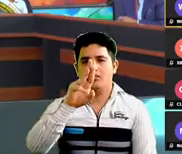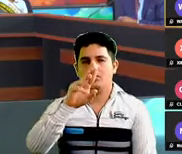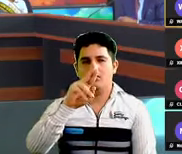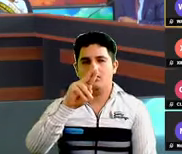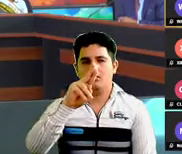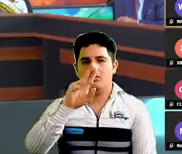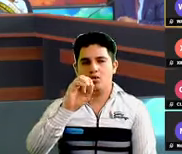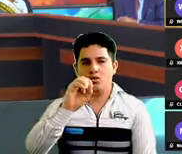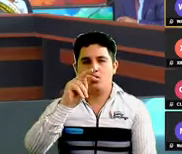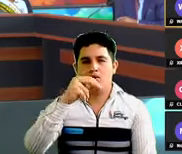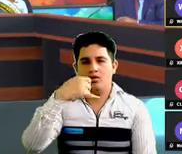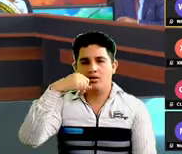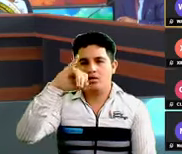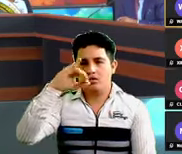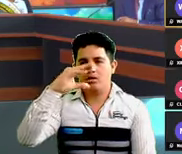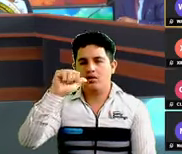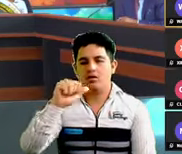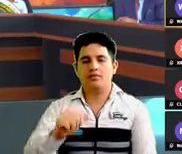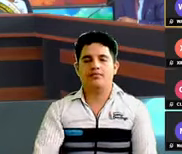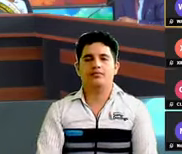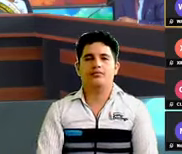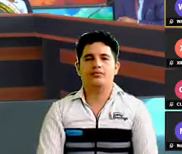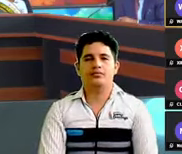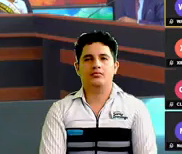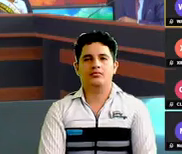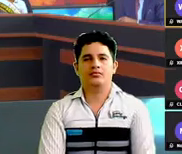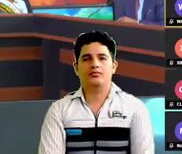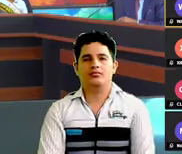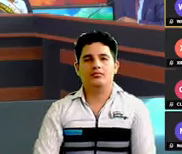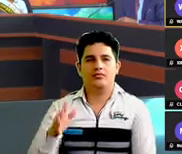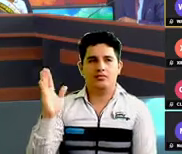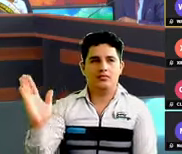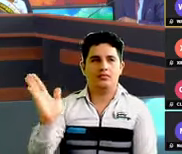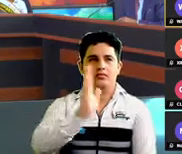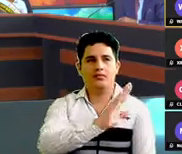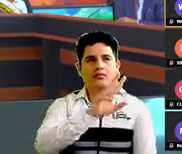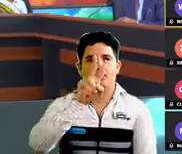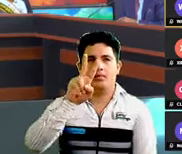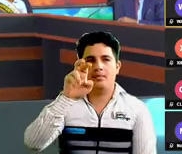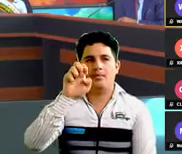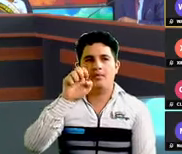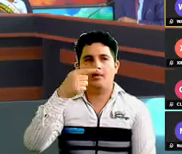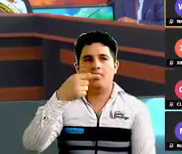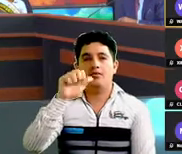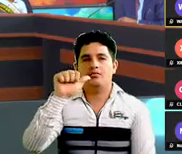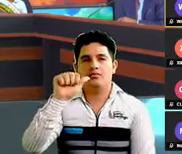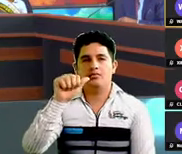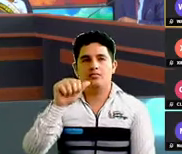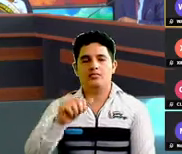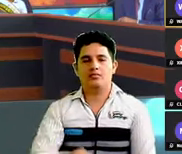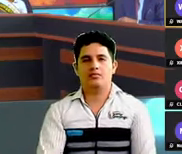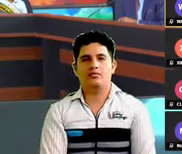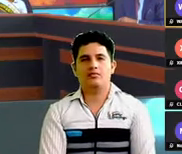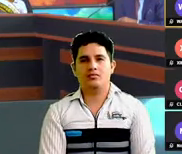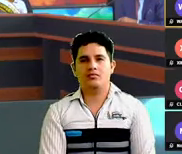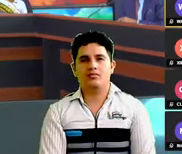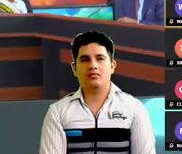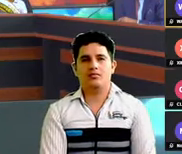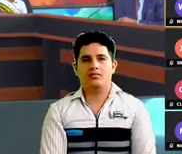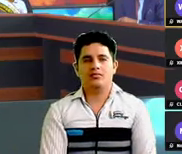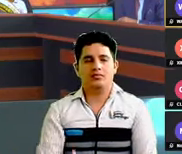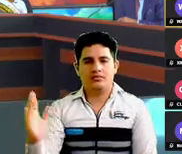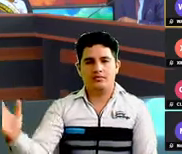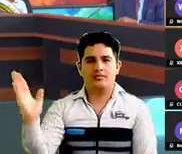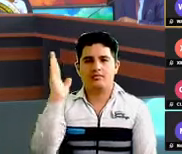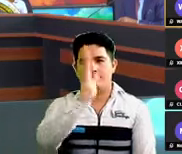lote ubicado en el asentamiento Laura Flores, número 1. Vega Orellana Amada Victoria, lote ubicado en la cooperativa